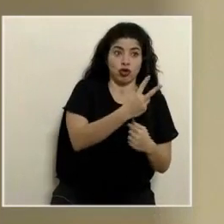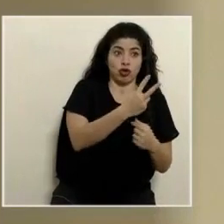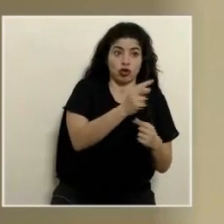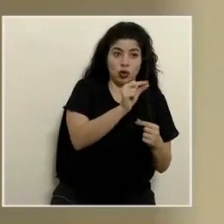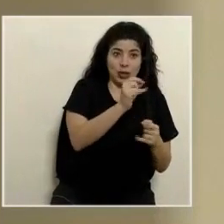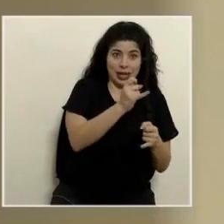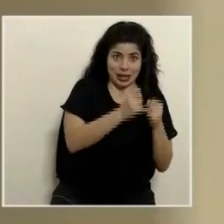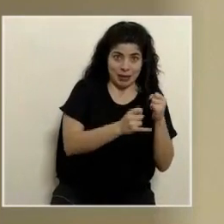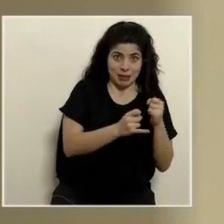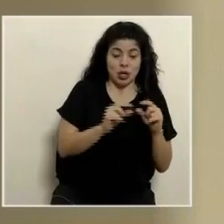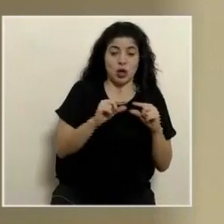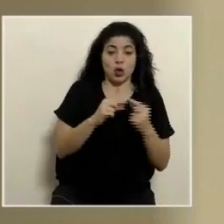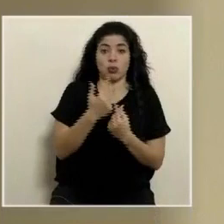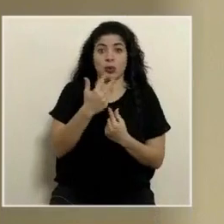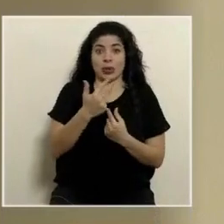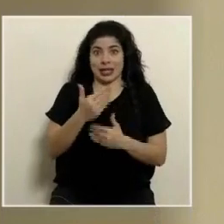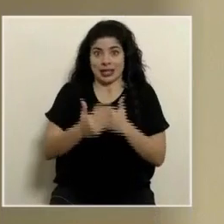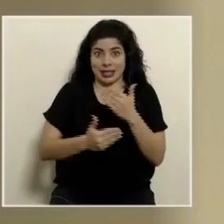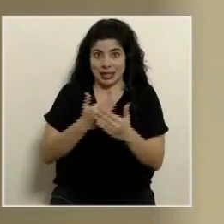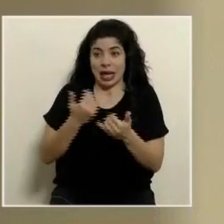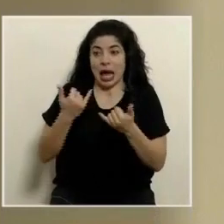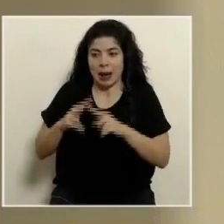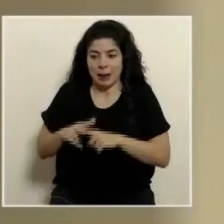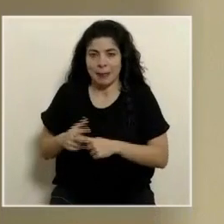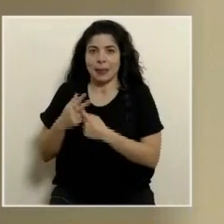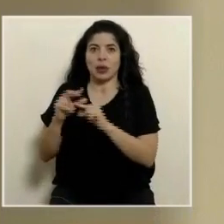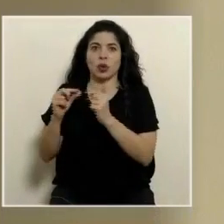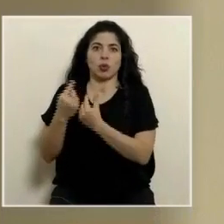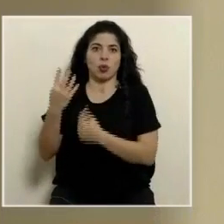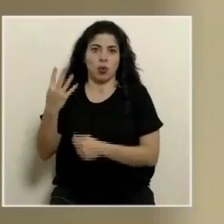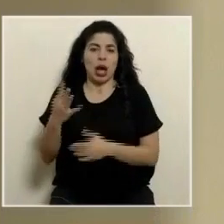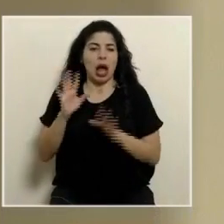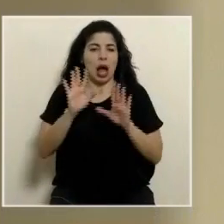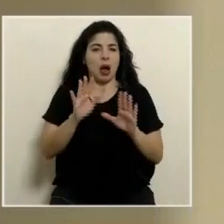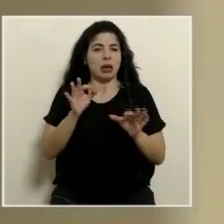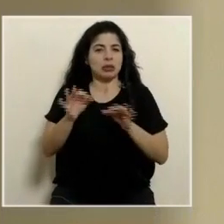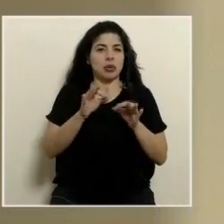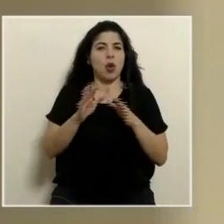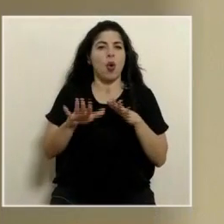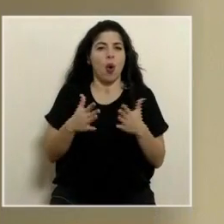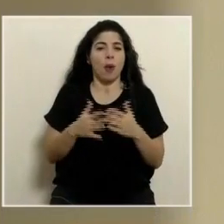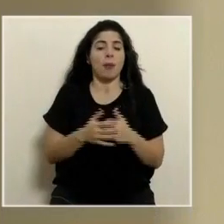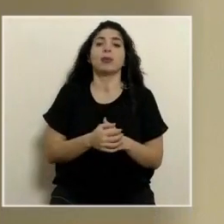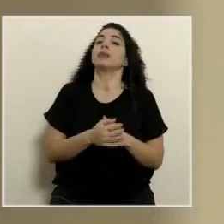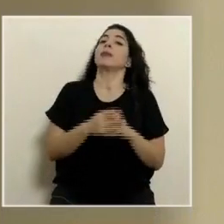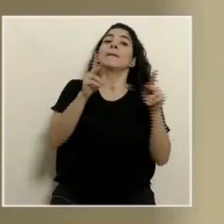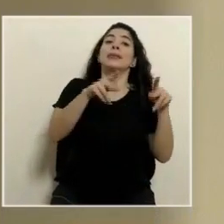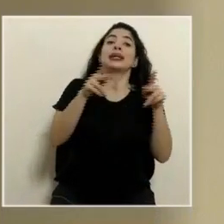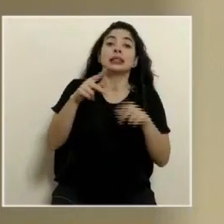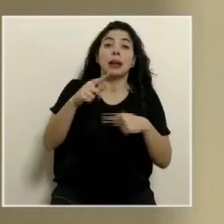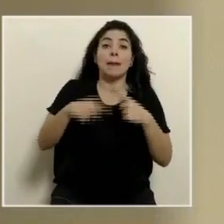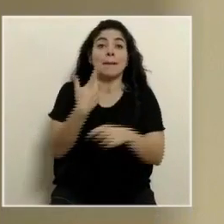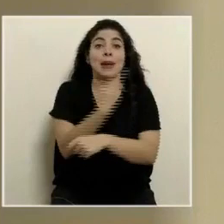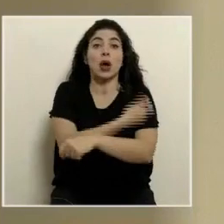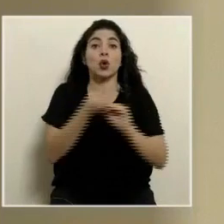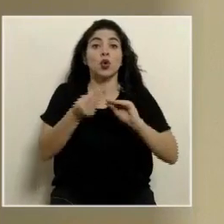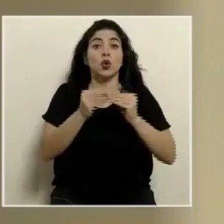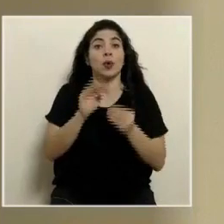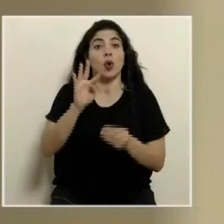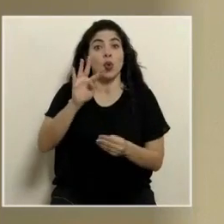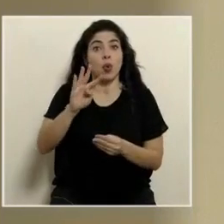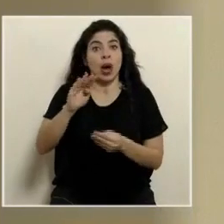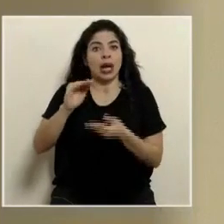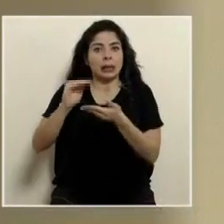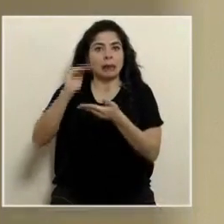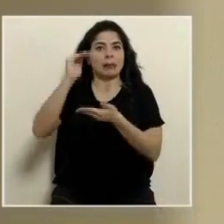y con el avance del grupo 3, y vamos a explicar cómo va a ser esto. La lista de poblaciones a vacunar en el grupo 4 fue ampliada